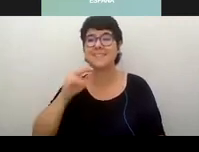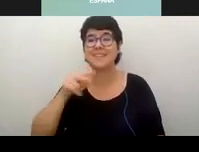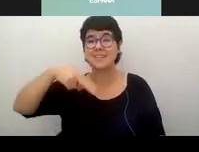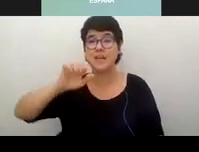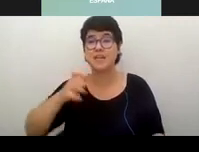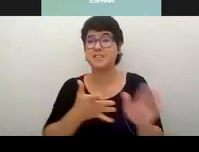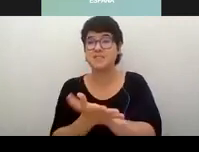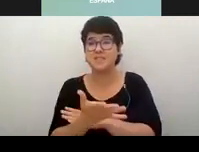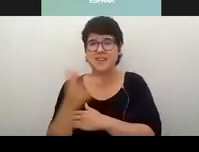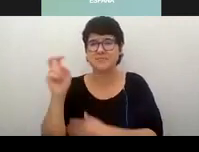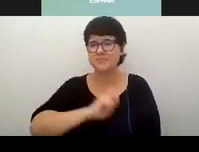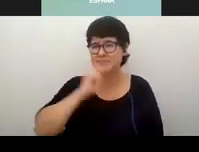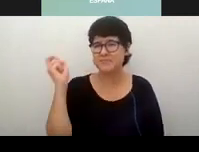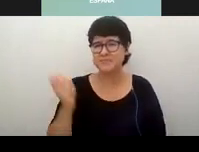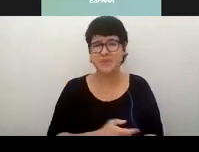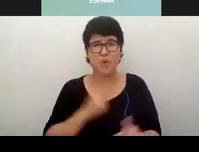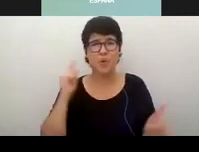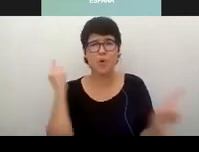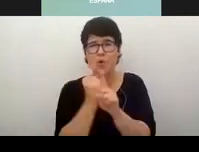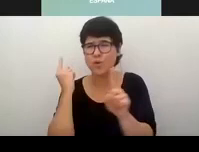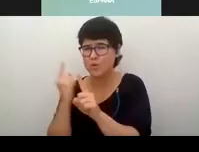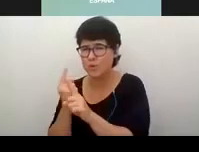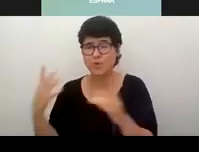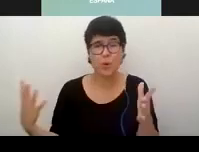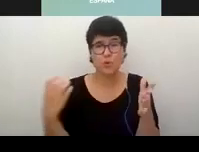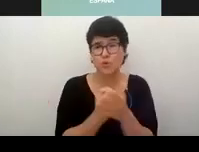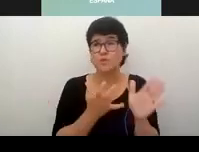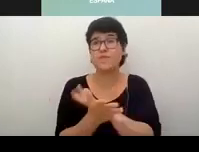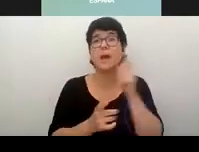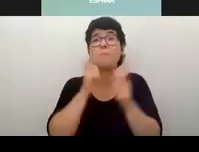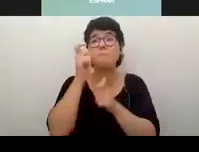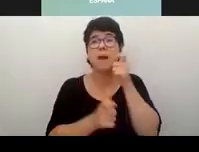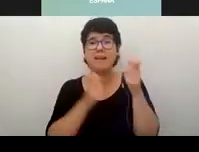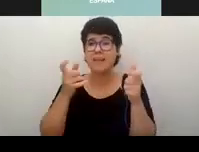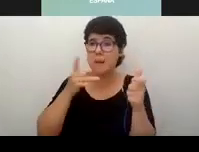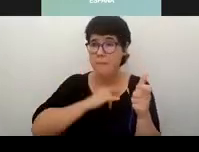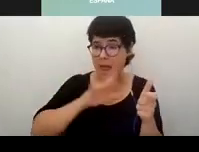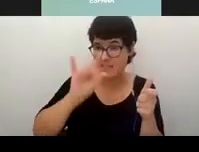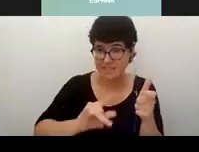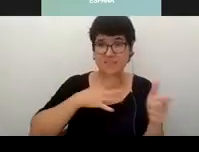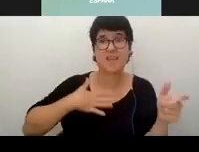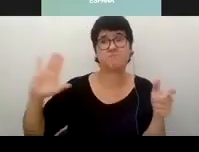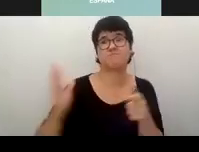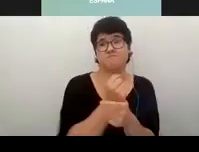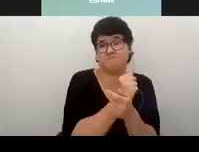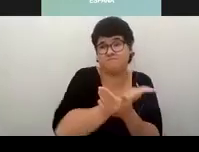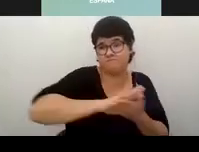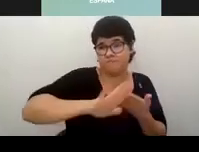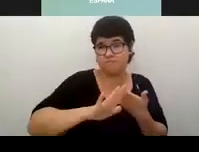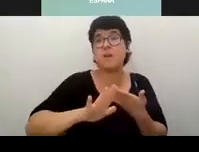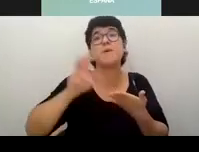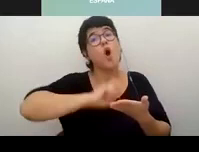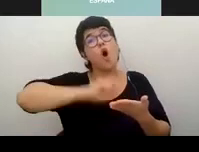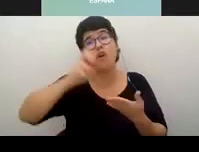decir, destruyen todo, no solo las bacterias dañinas, que son las que queremos destruir con esos antibióticos, sino también las que tenemos en nuestra